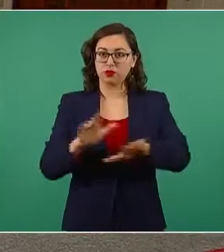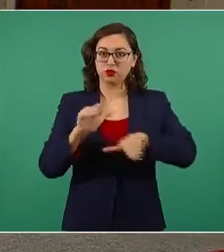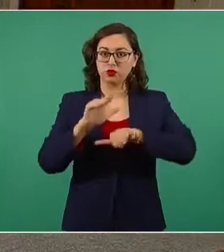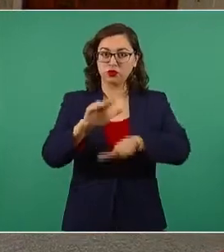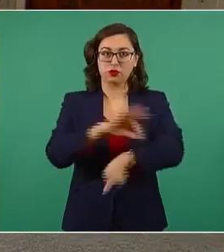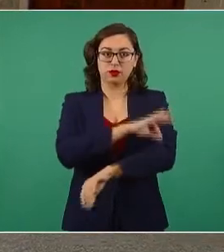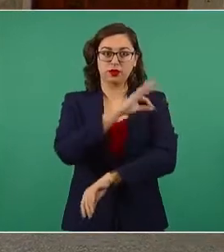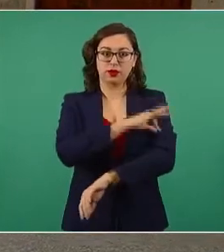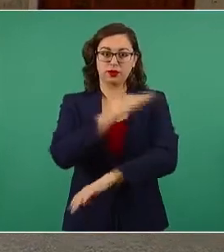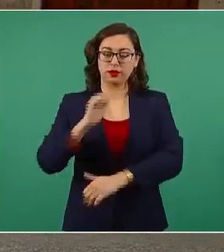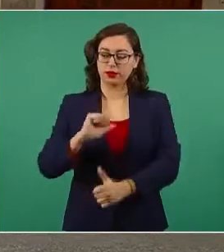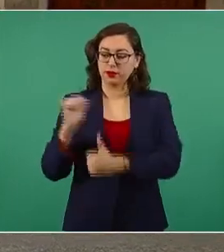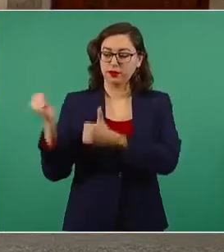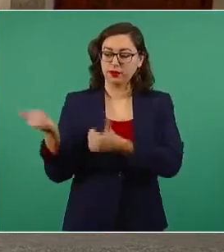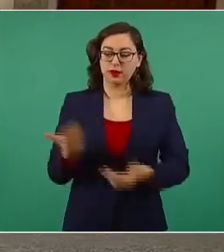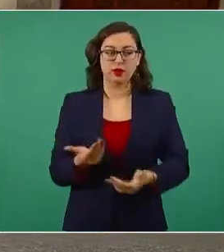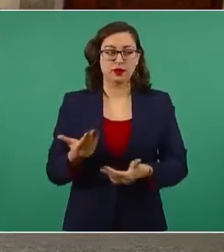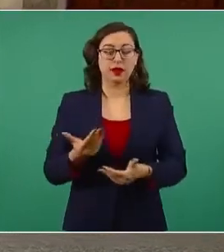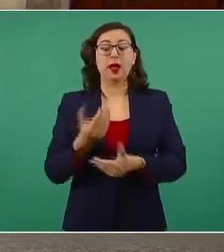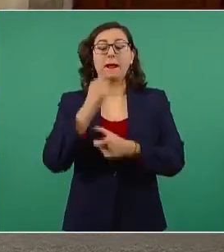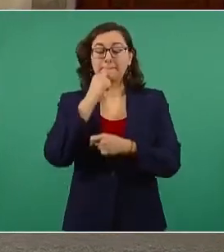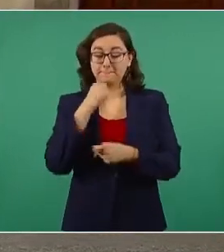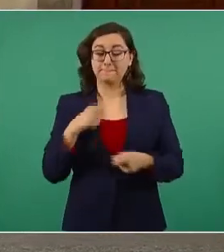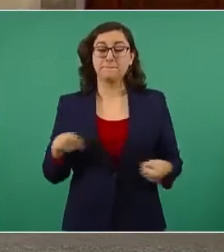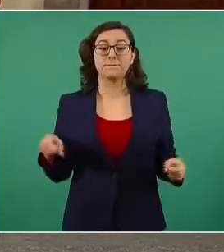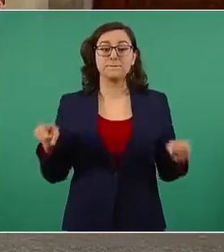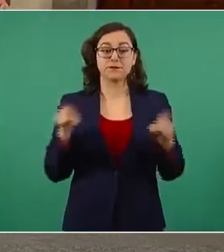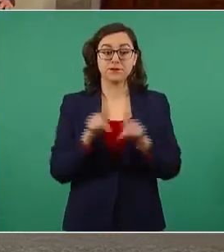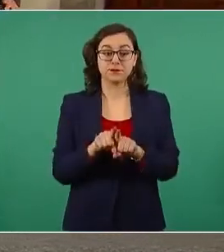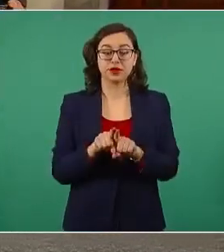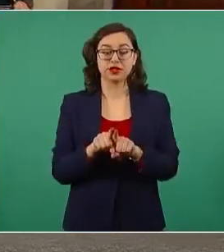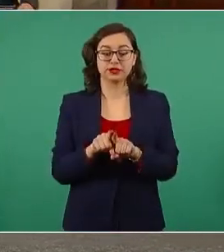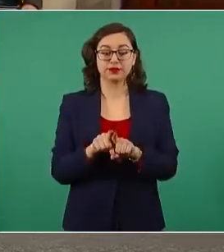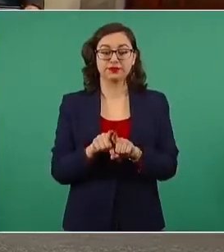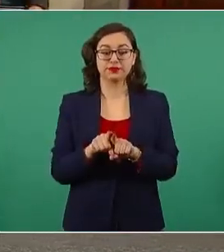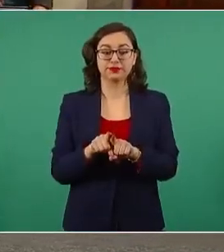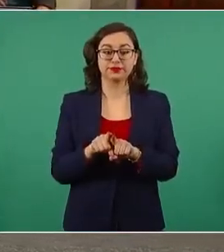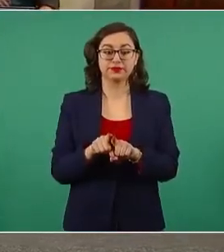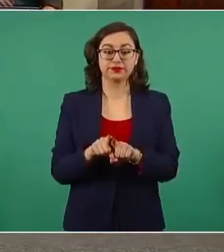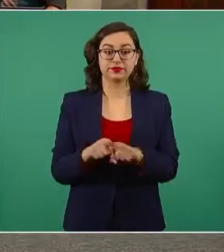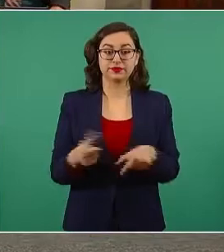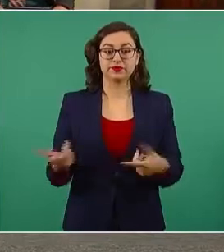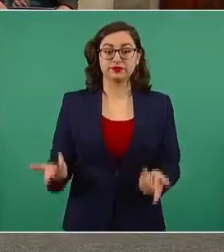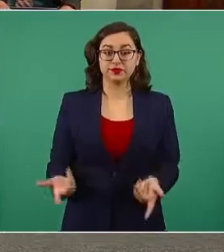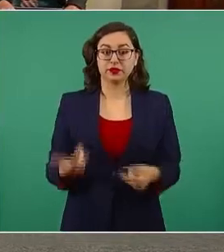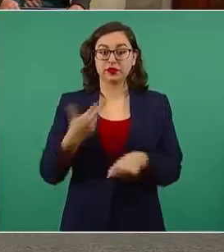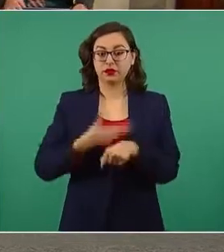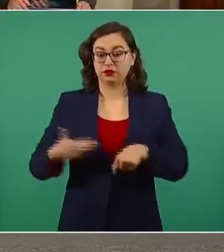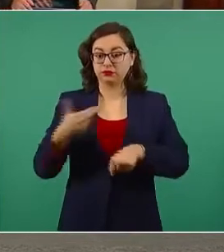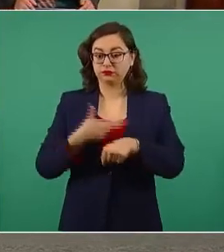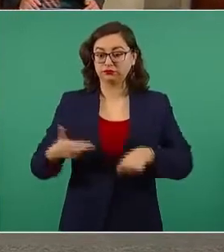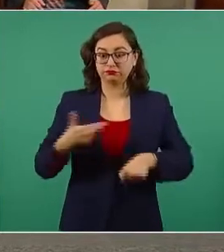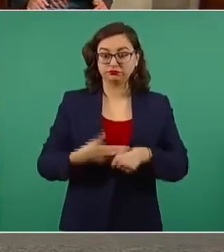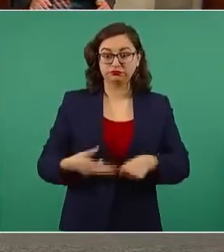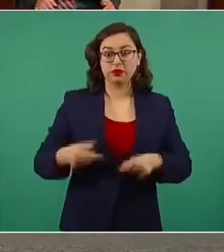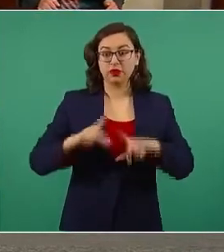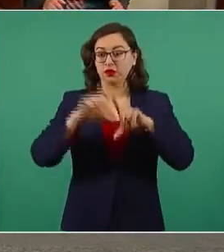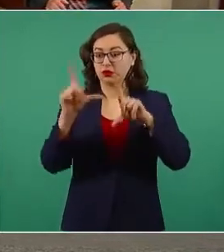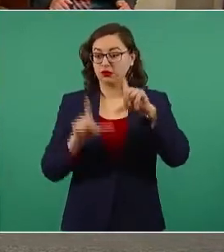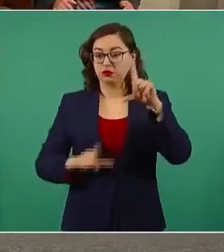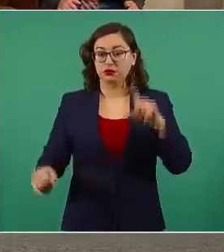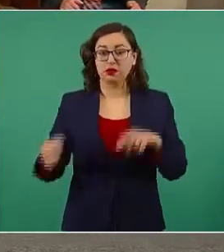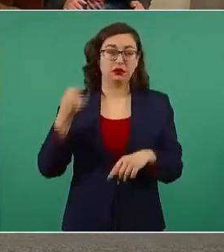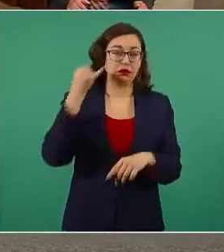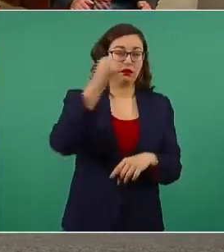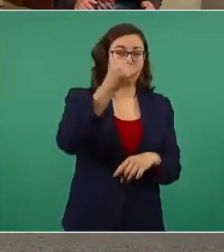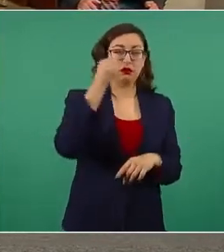la distribución logística, el llevar la vacuna hasta donde se necesita, hasta los lugares